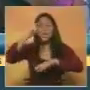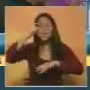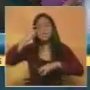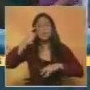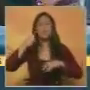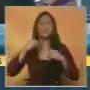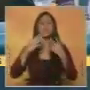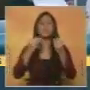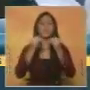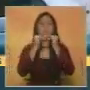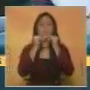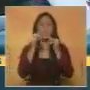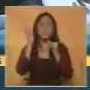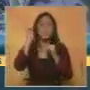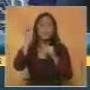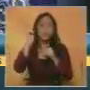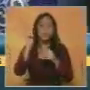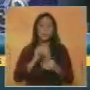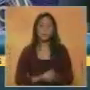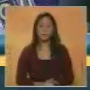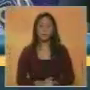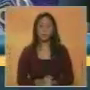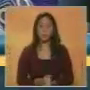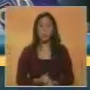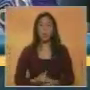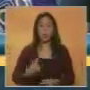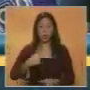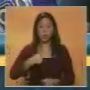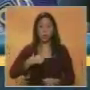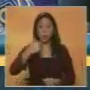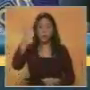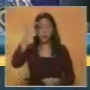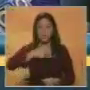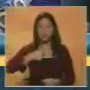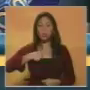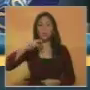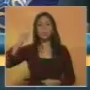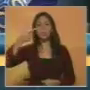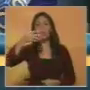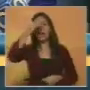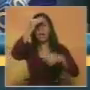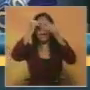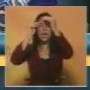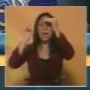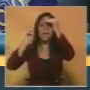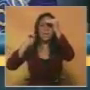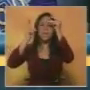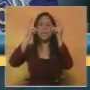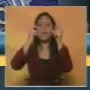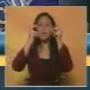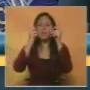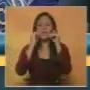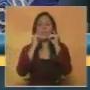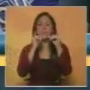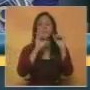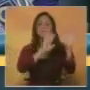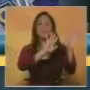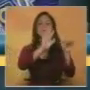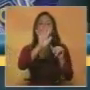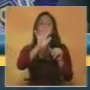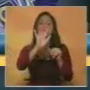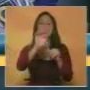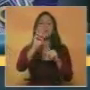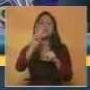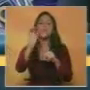muchos programas de esta emisora. Que yo como habitante, lo primero que prendí en la radio era escuchar el noticiero 1520,